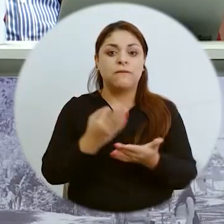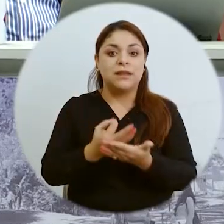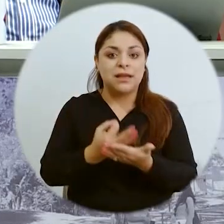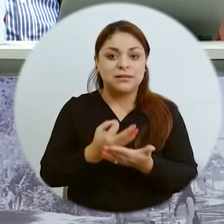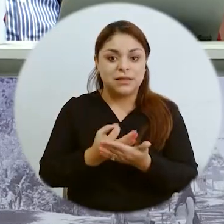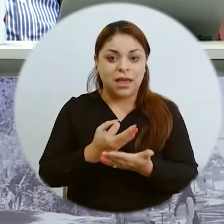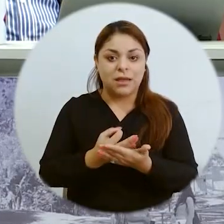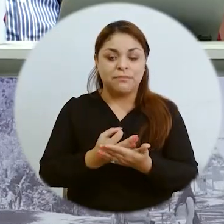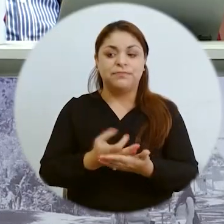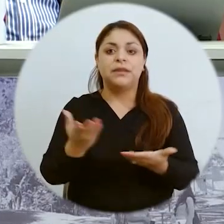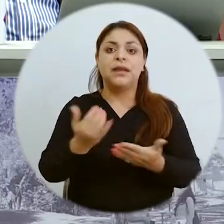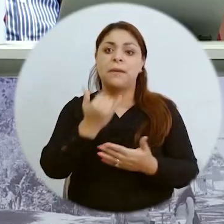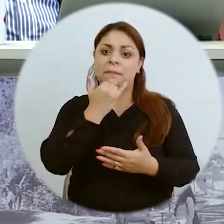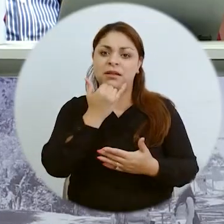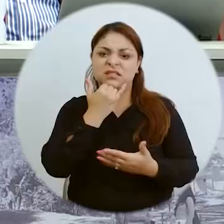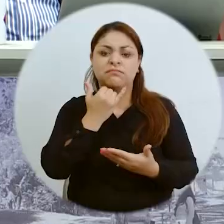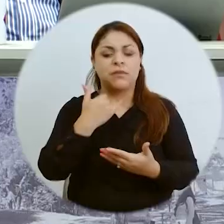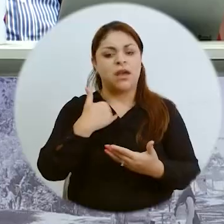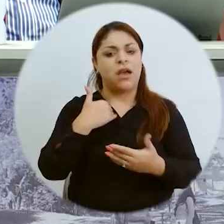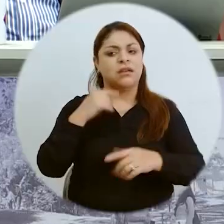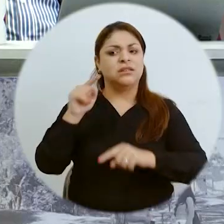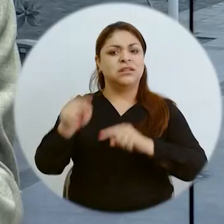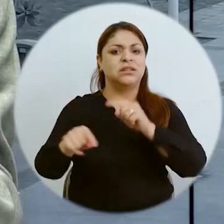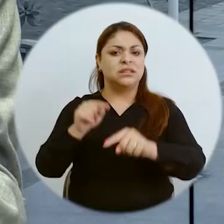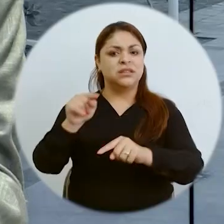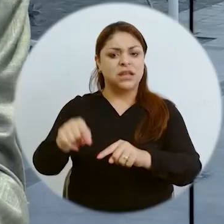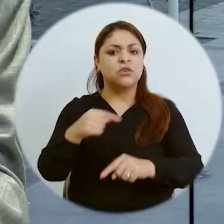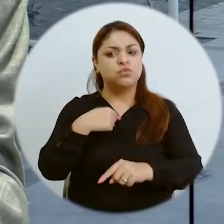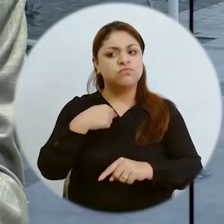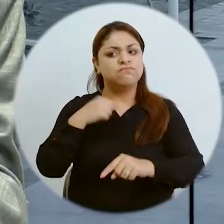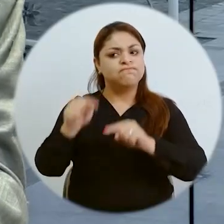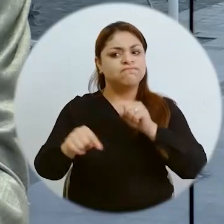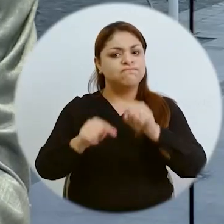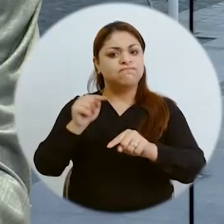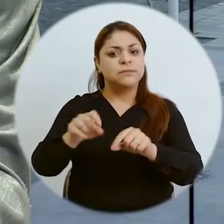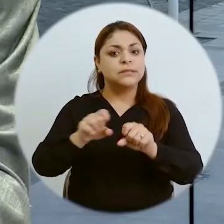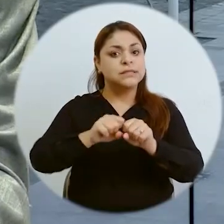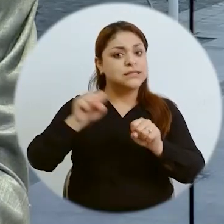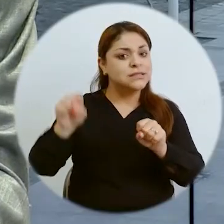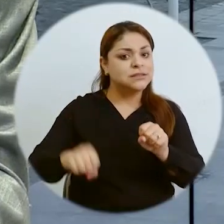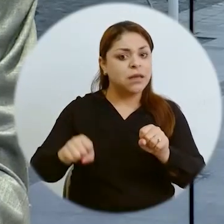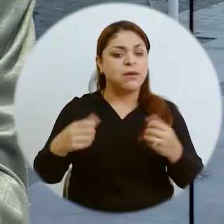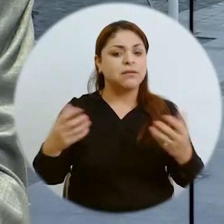esa educación financiera. ¿Qué es lo que pasa? Hay una gran crítica que le hago yo al